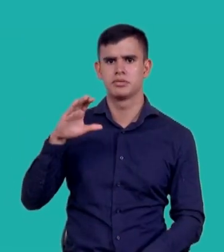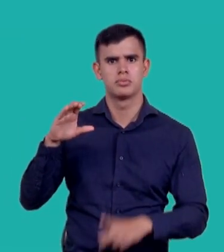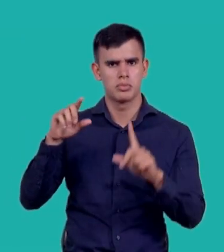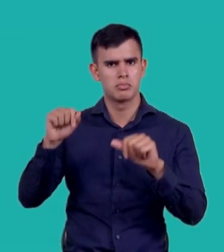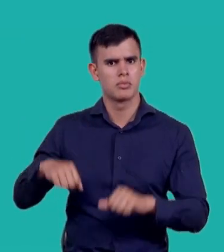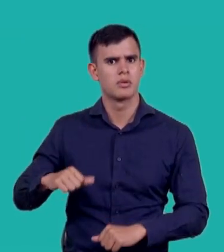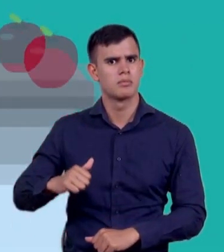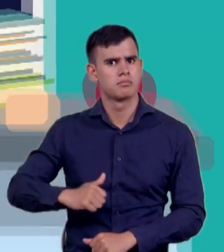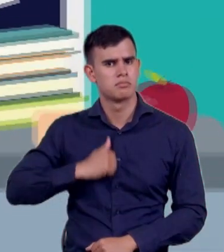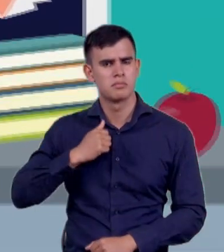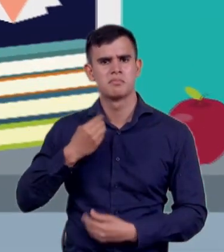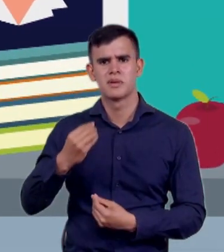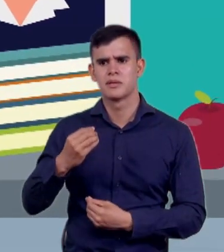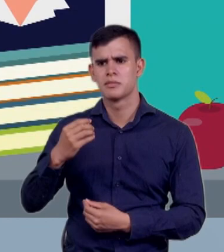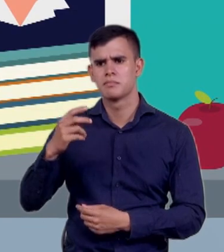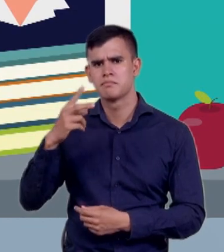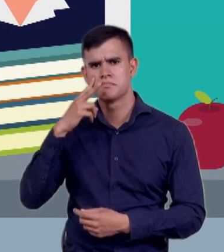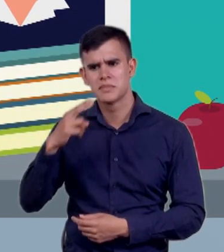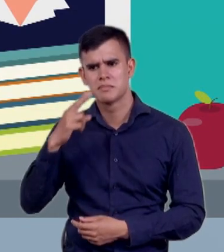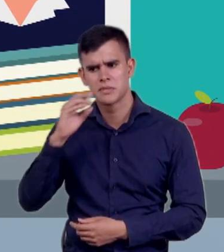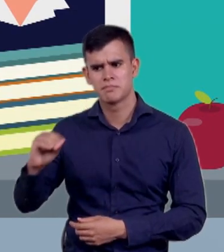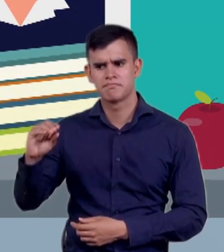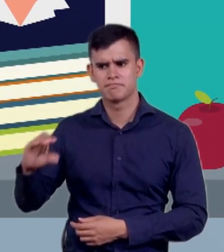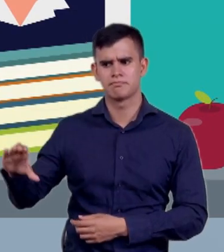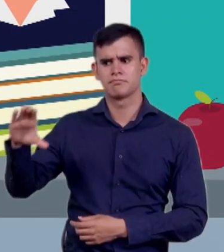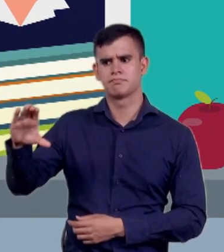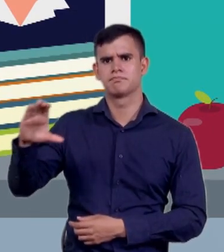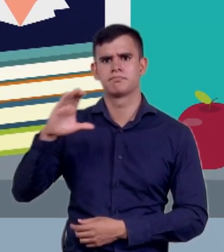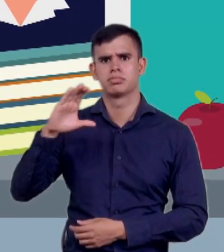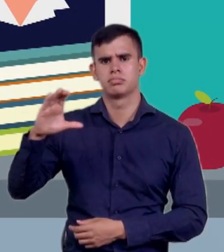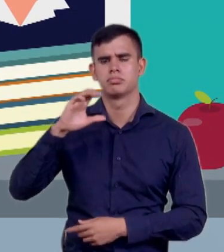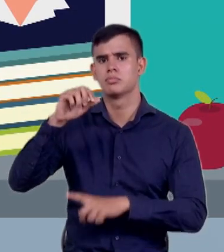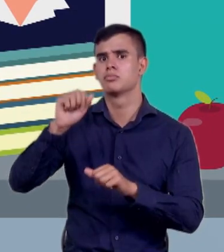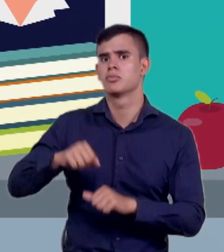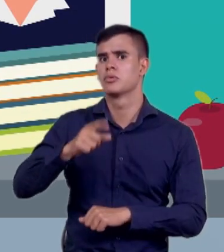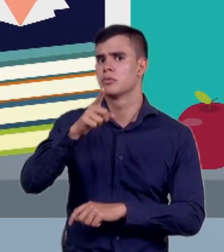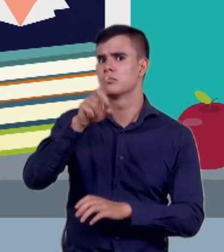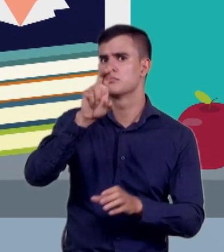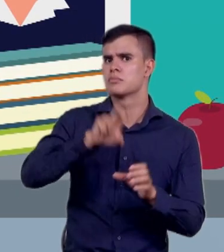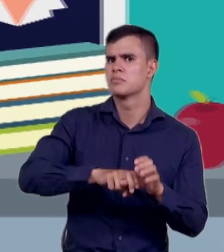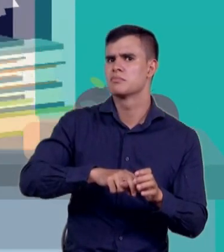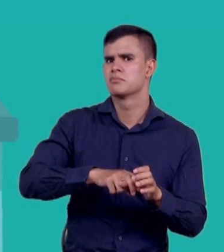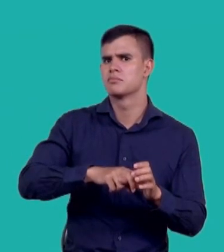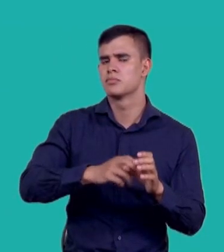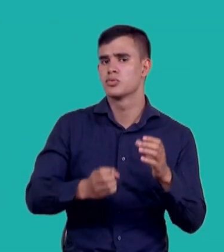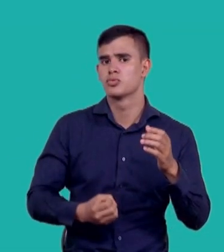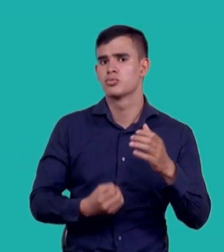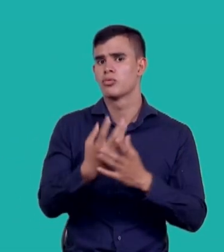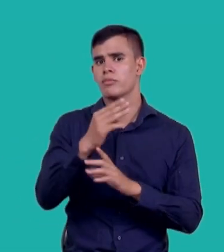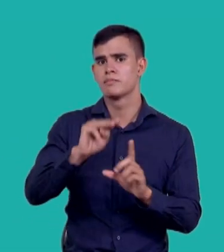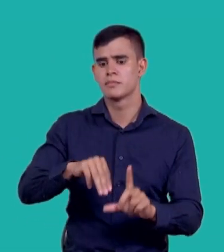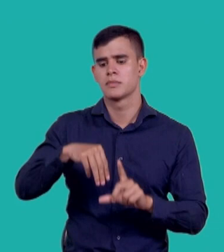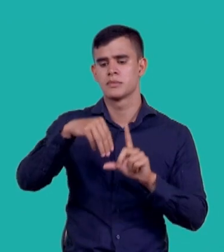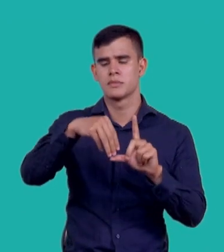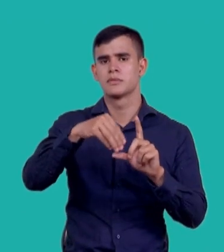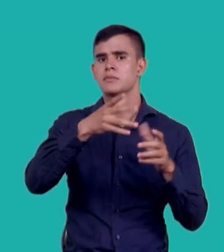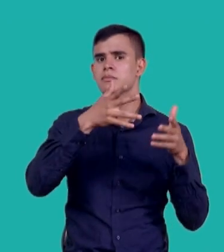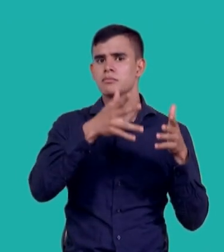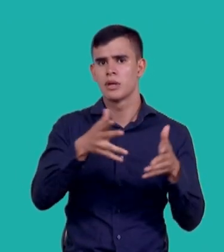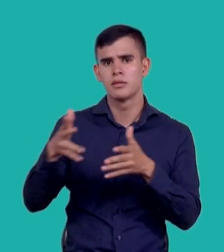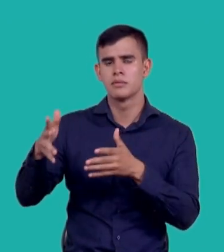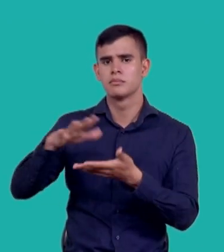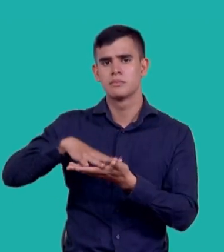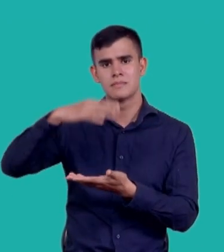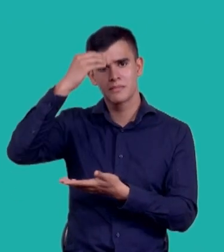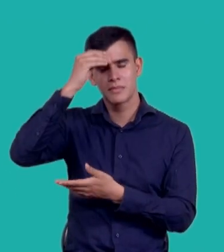salario. Aprovecha esta oportunidad y mejora tus posibilidades de empleo e ingreso salarial. Matricúlate en la maestría